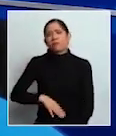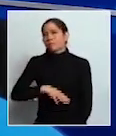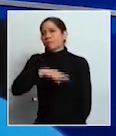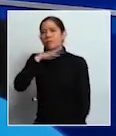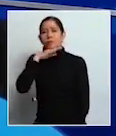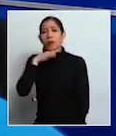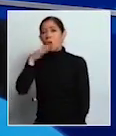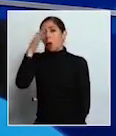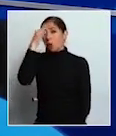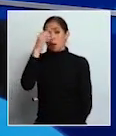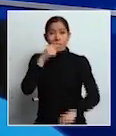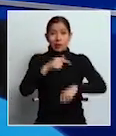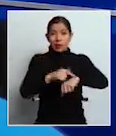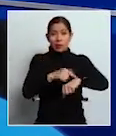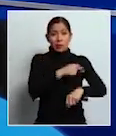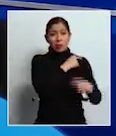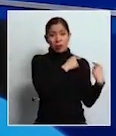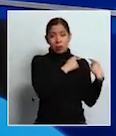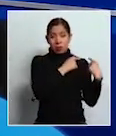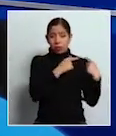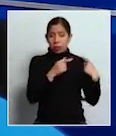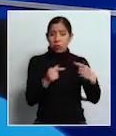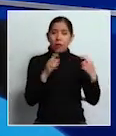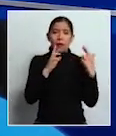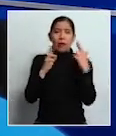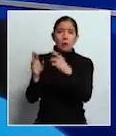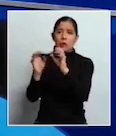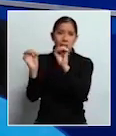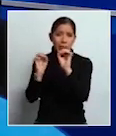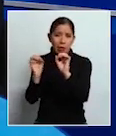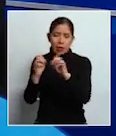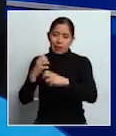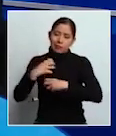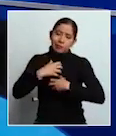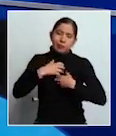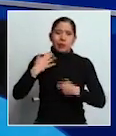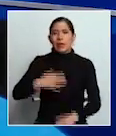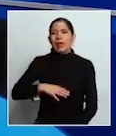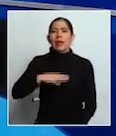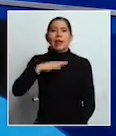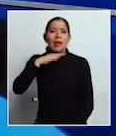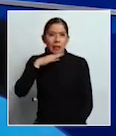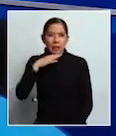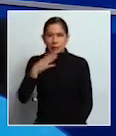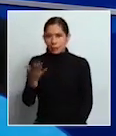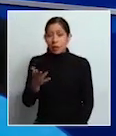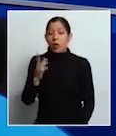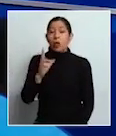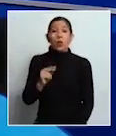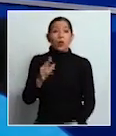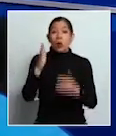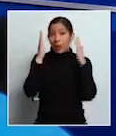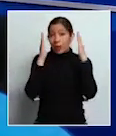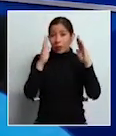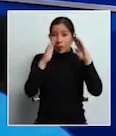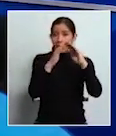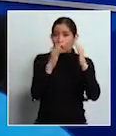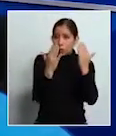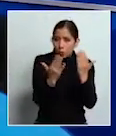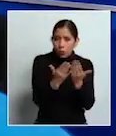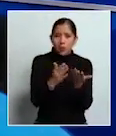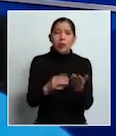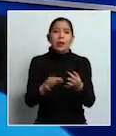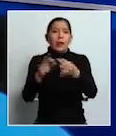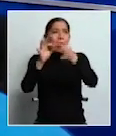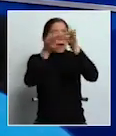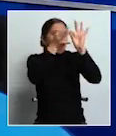respuesta durante todo este tiempo a lo que son sus demandas. A ver, atención a las unidades educativas, el mantenimiento a las mismas